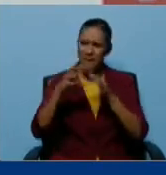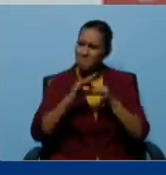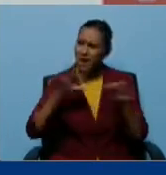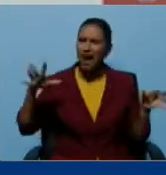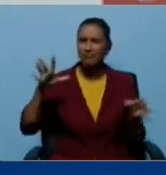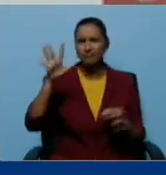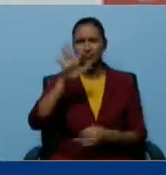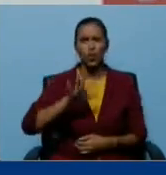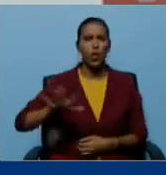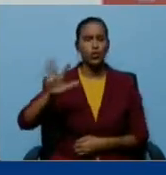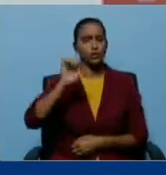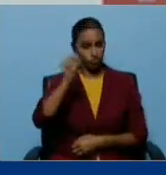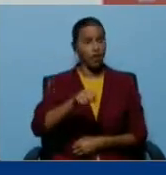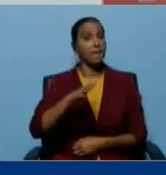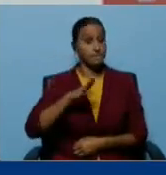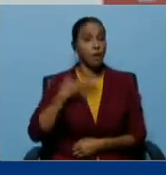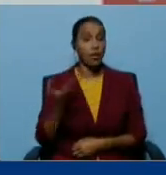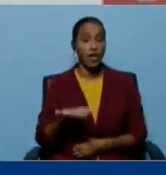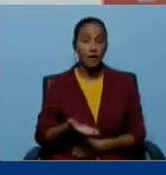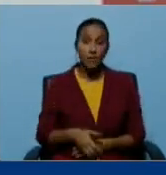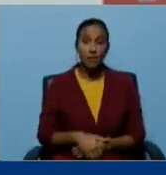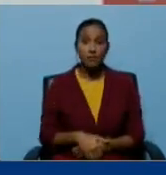podemos, podemos.